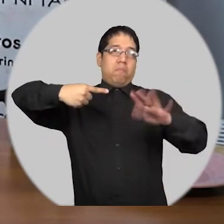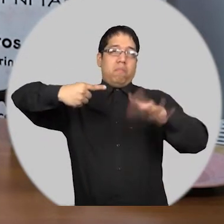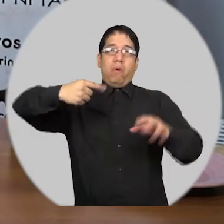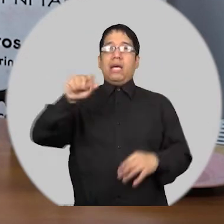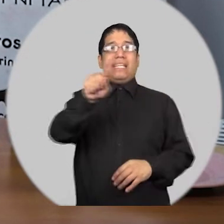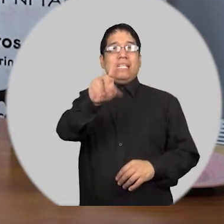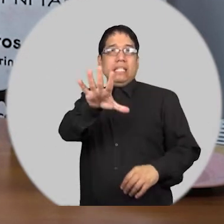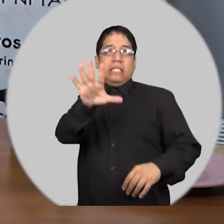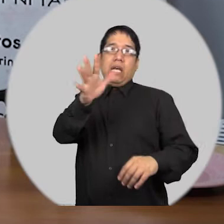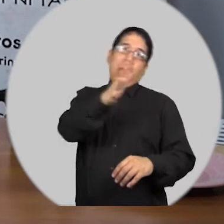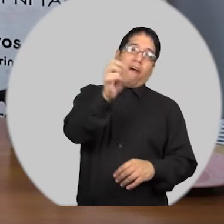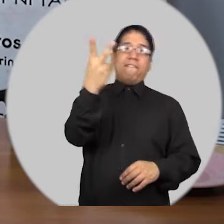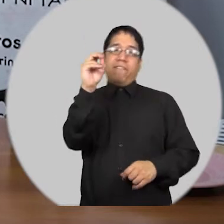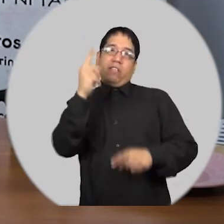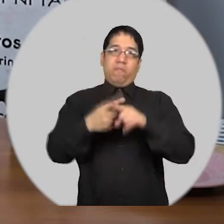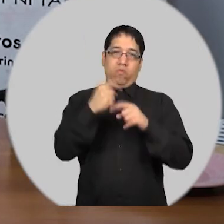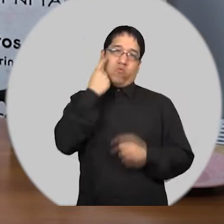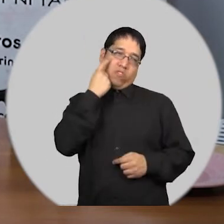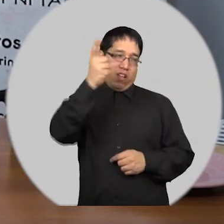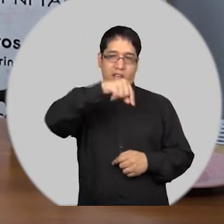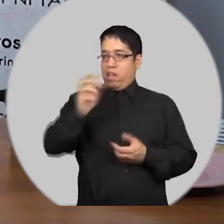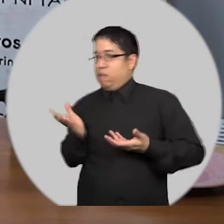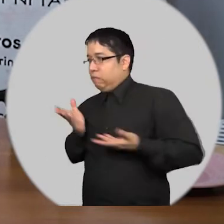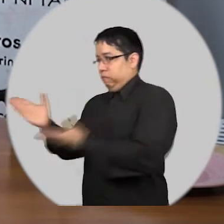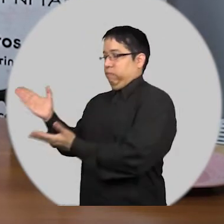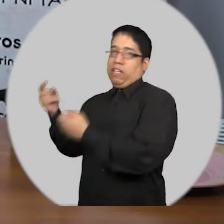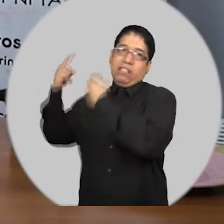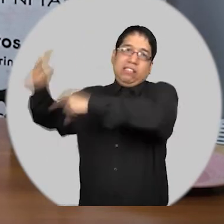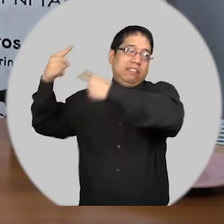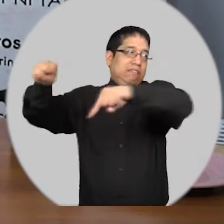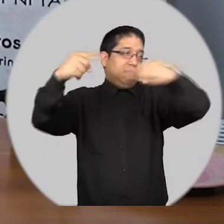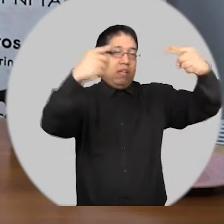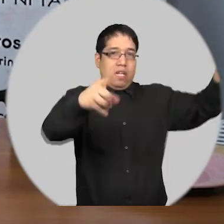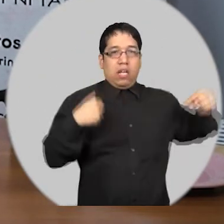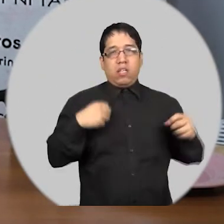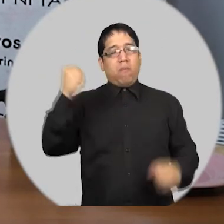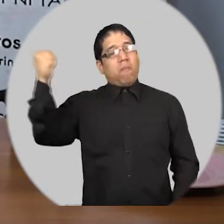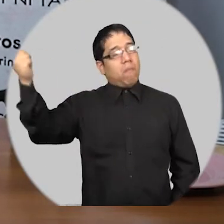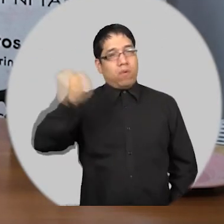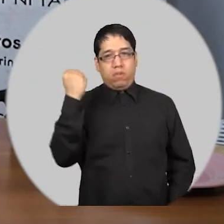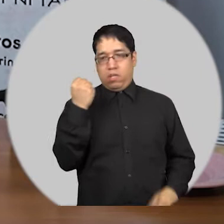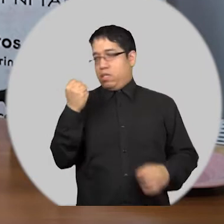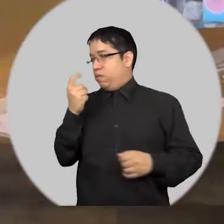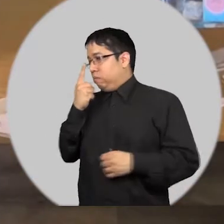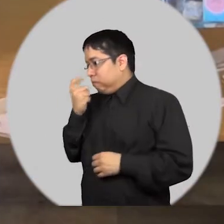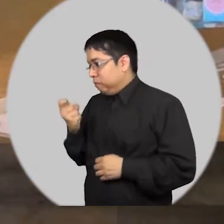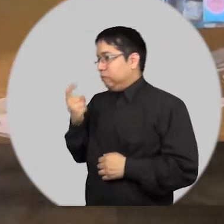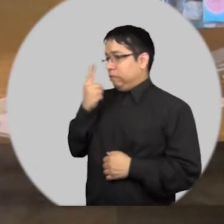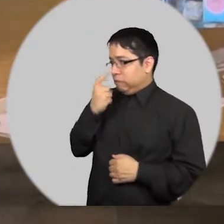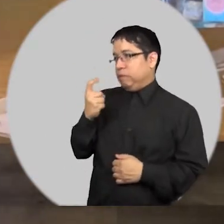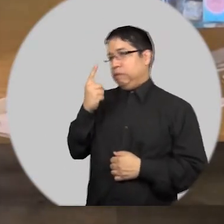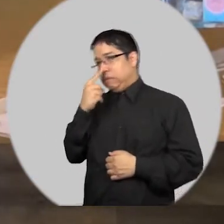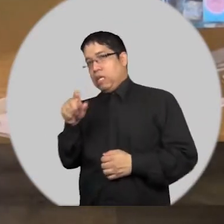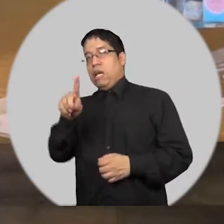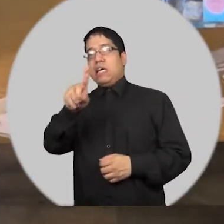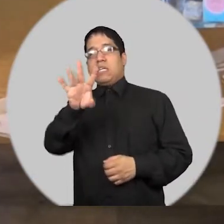de 15 a 20 minutos. Saben que el horno de cada una es un mundo, así que es ir controlando nada más, pero más